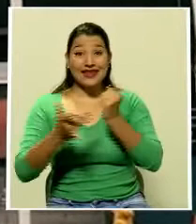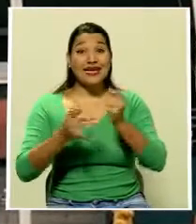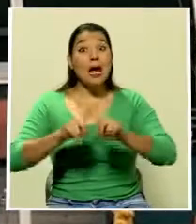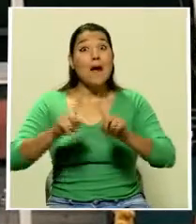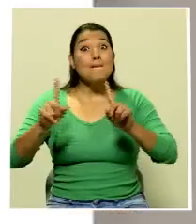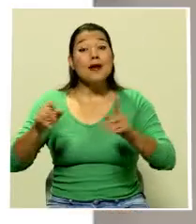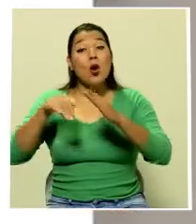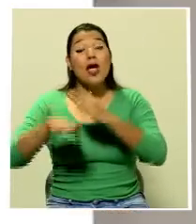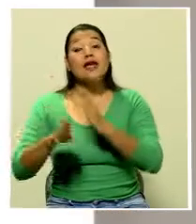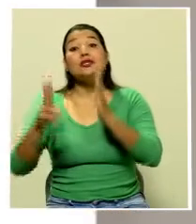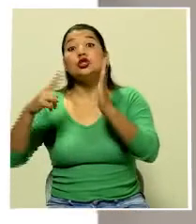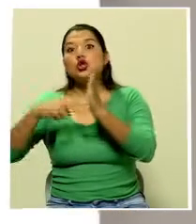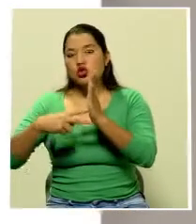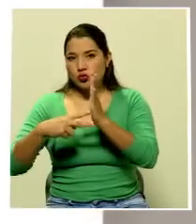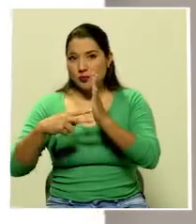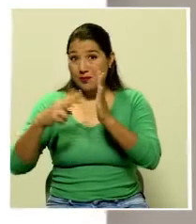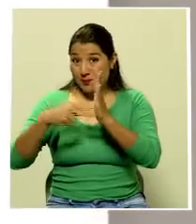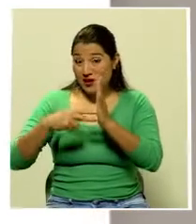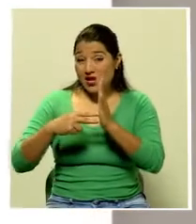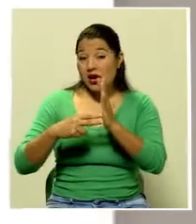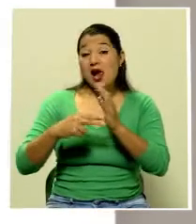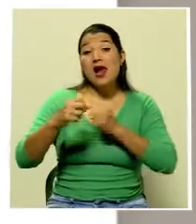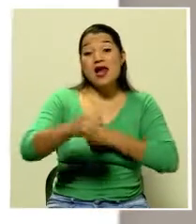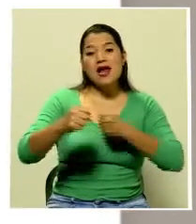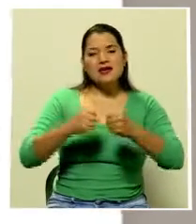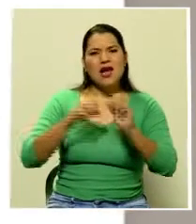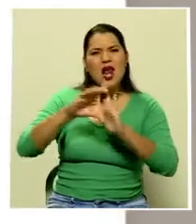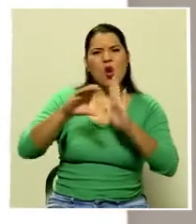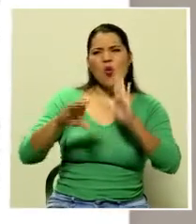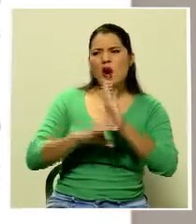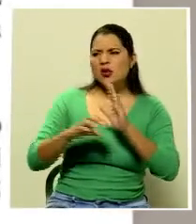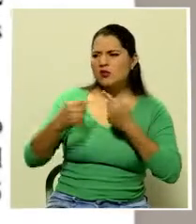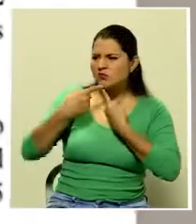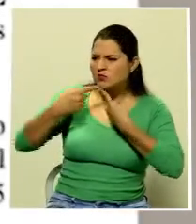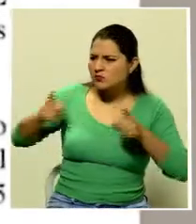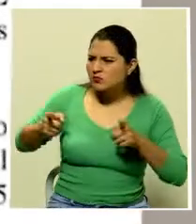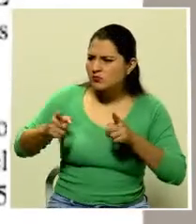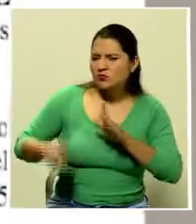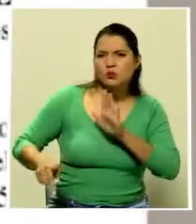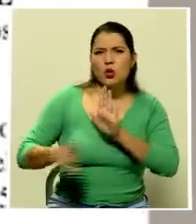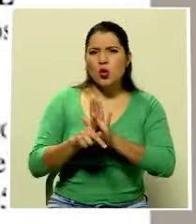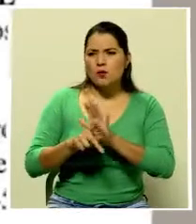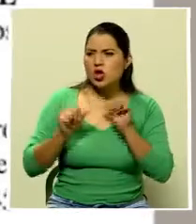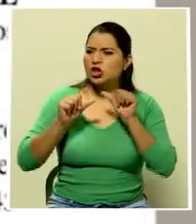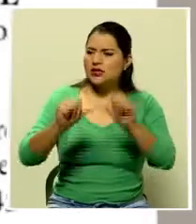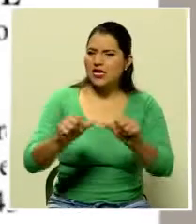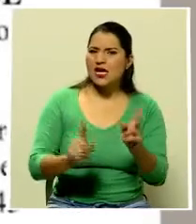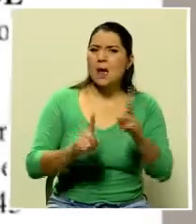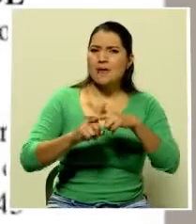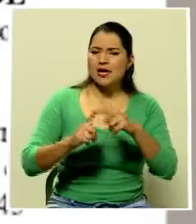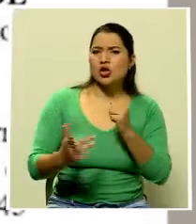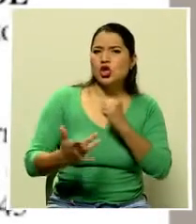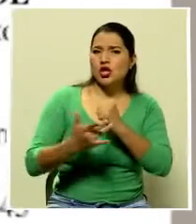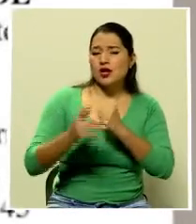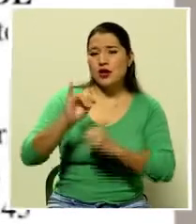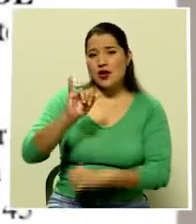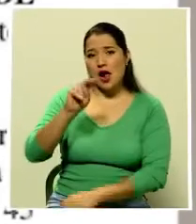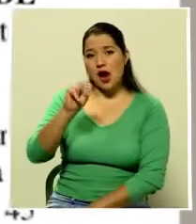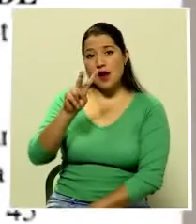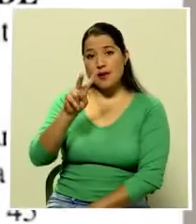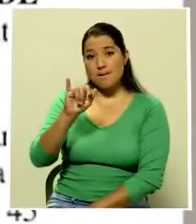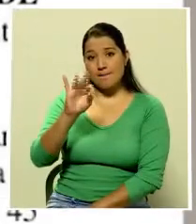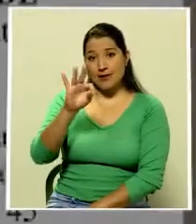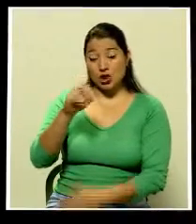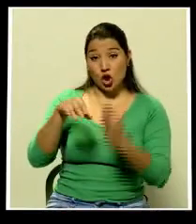de Justicia emitió una sentencia en la que anuló el decreto presidencial que hacía posible la aplicación de la fecundación in vitro en Costa